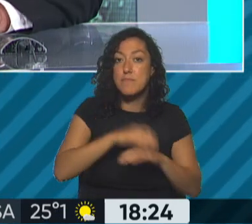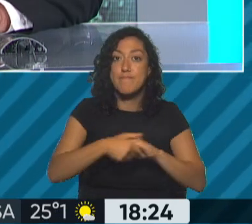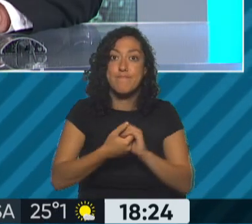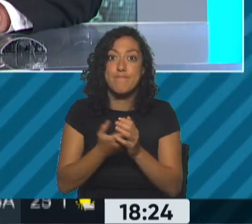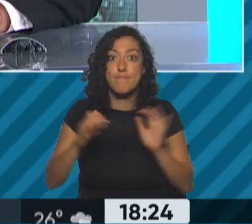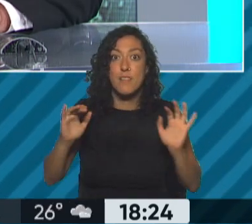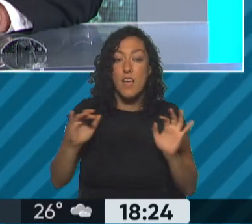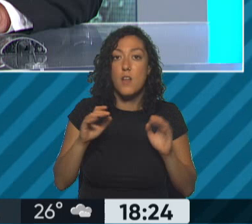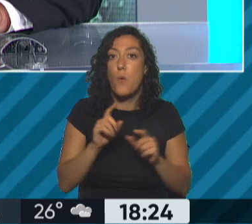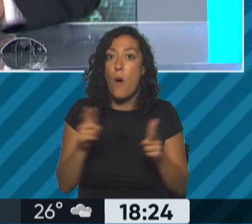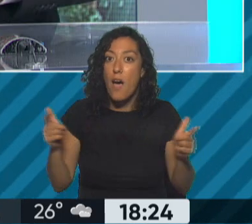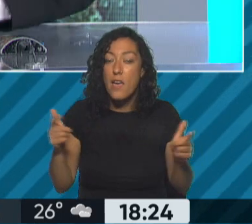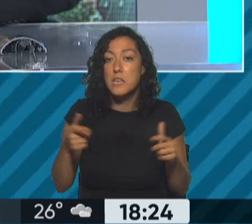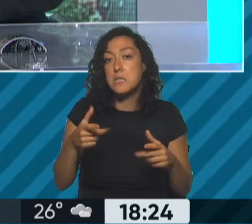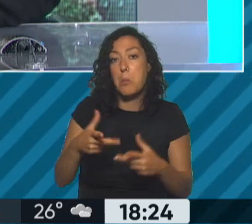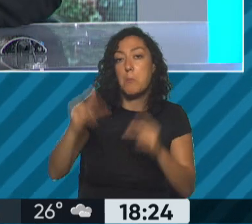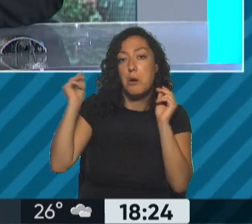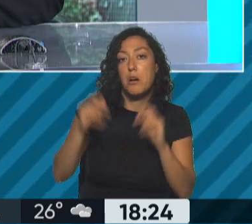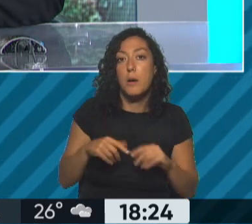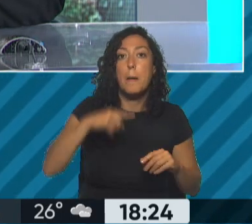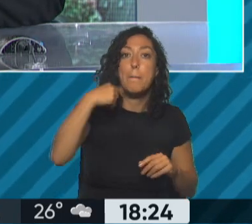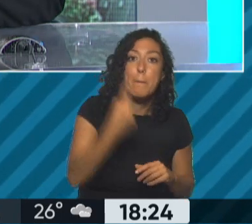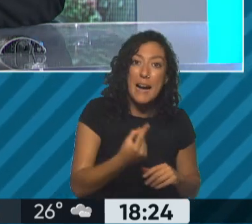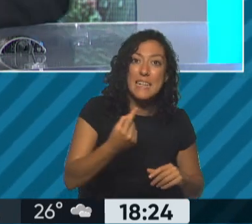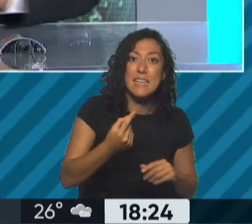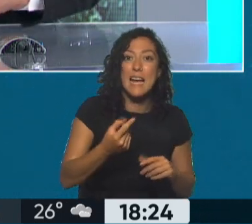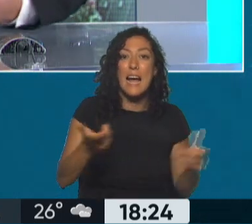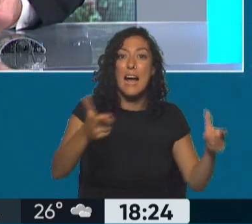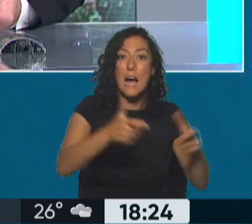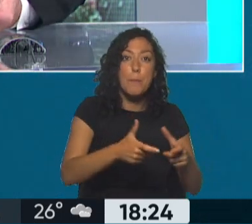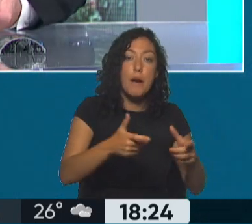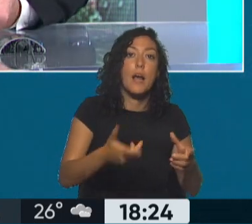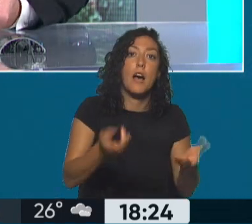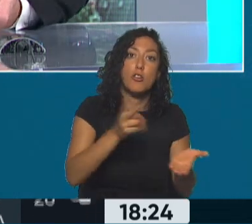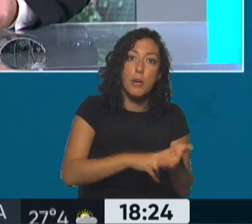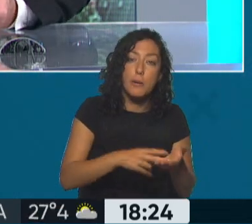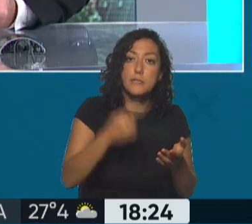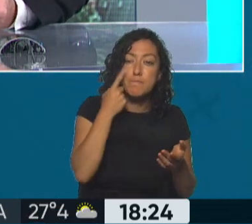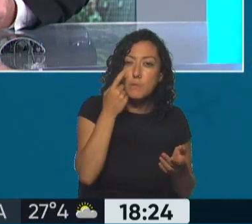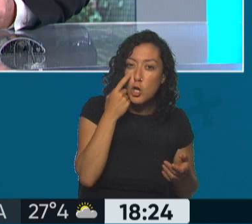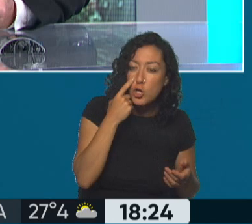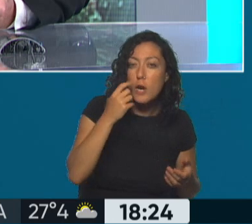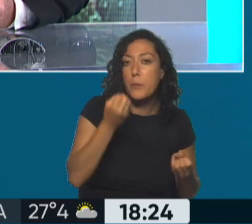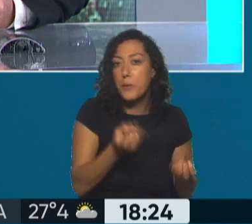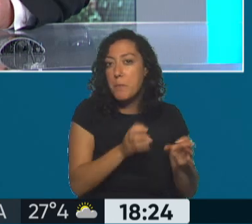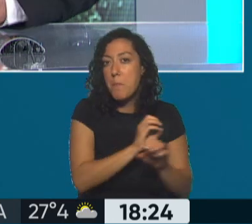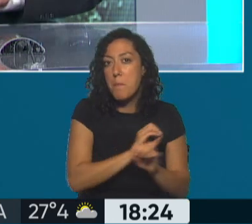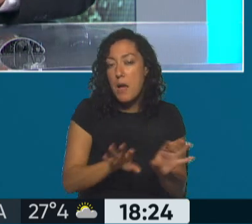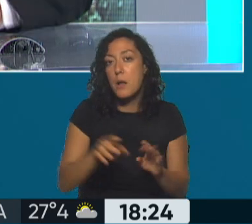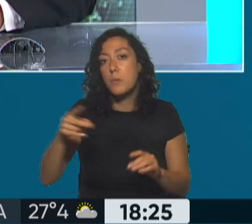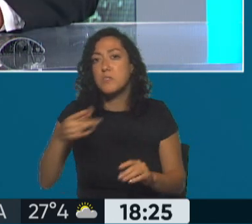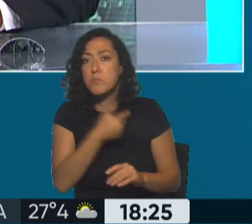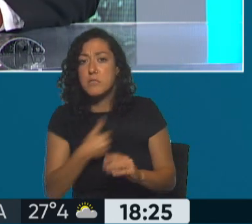y ella rechazó la recusación. Mañana esto lo va a revisar la Cámara. ¿Qué es lo que pidió la representación de la vicepresidenta?